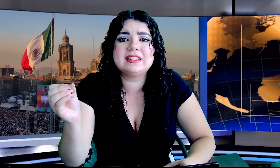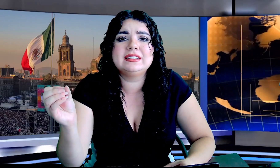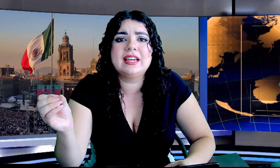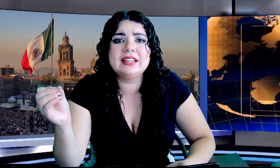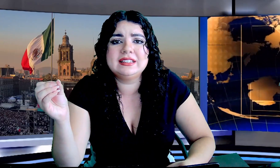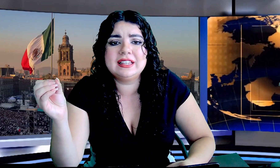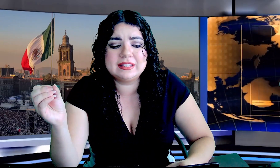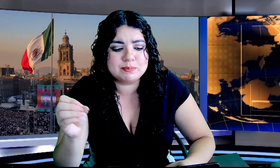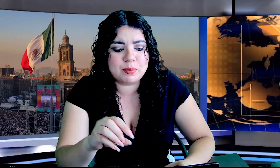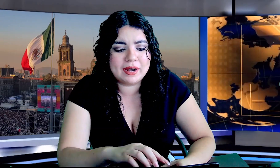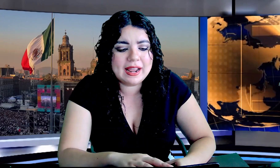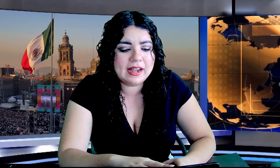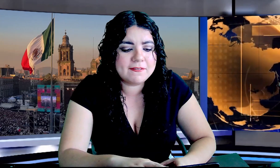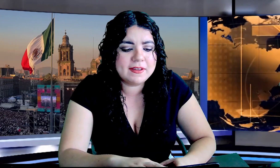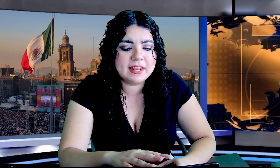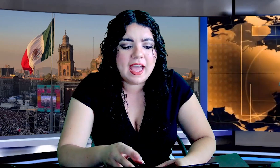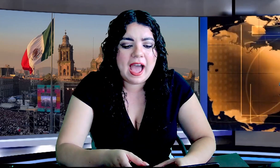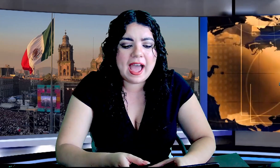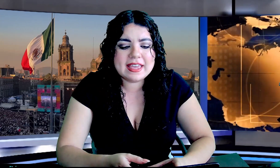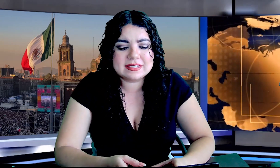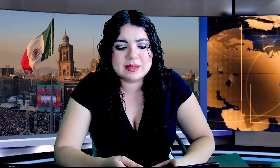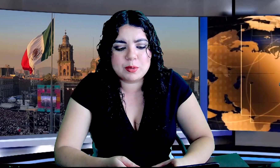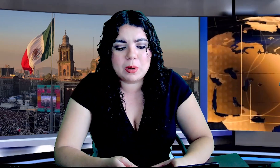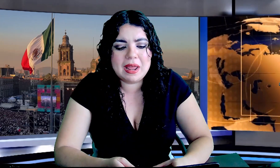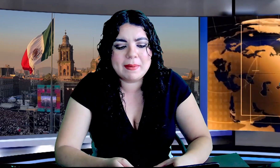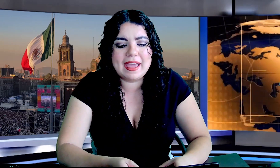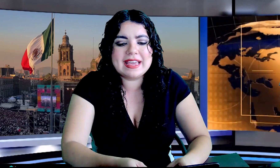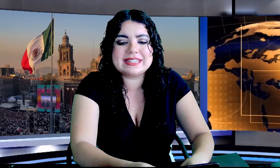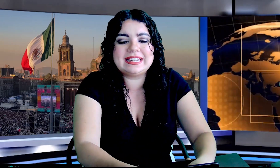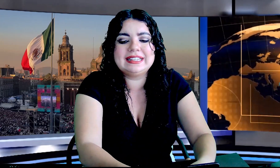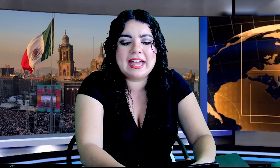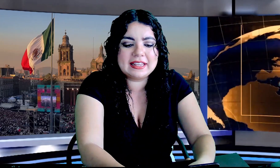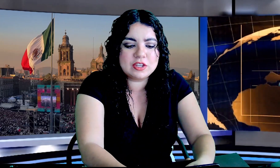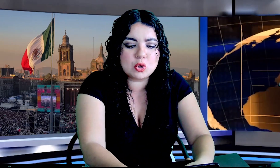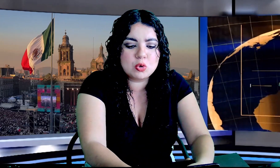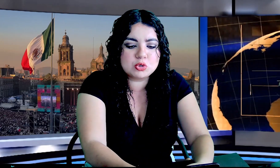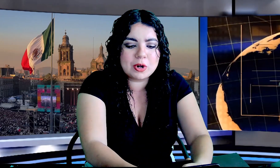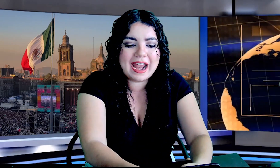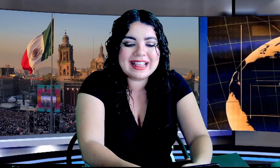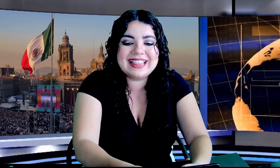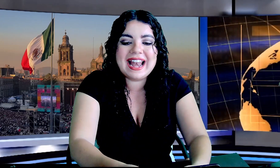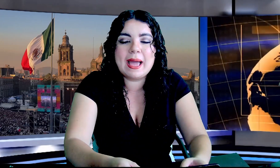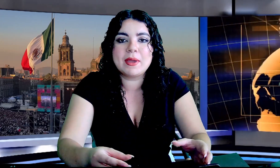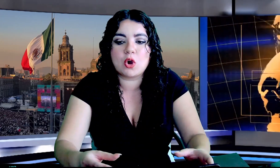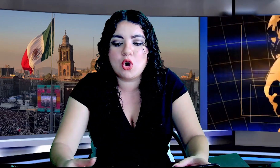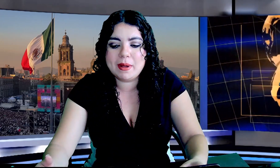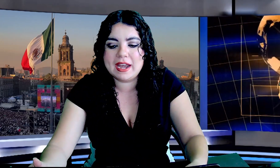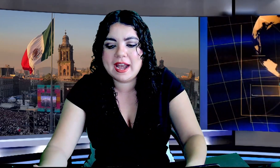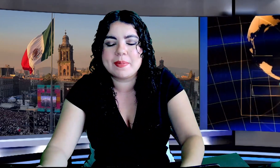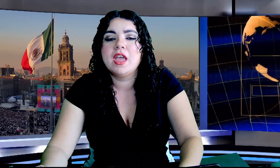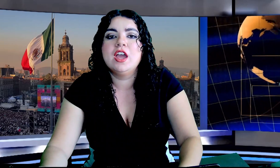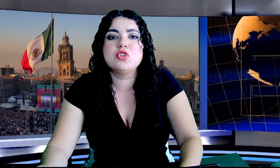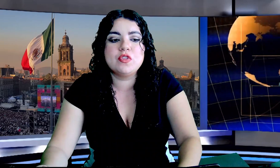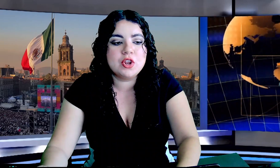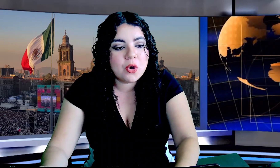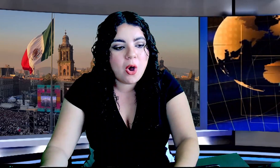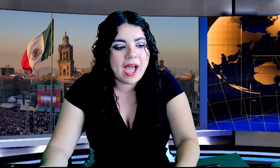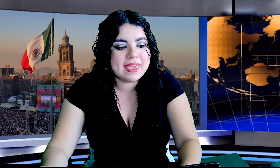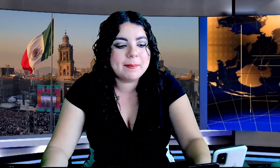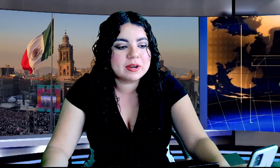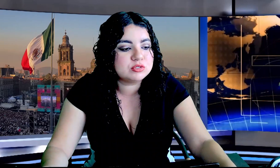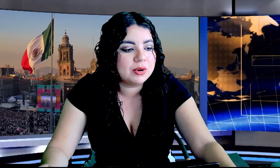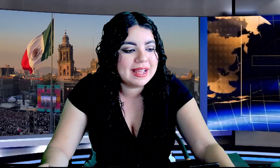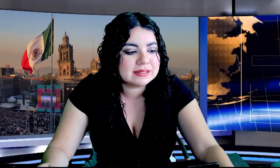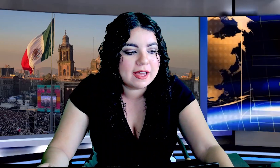es tratar de ponerle fin a este problema, es tratar de solucionar de la mejor manera, en donde no